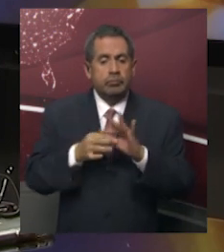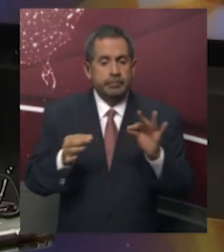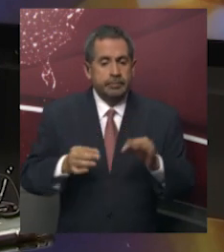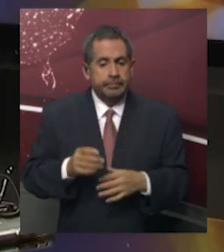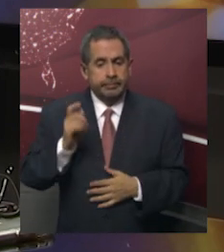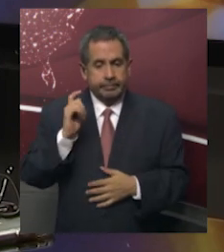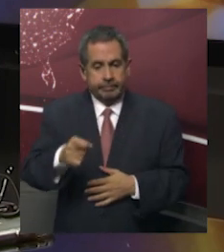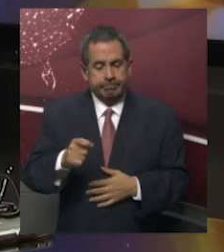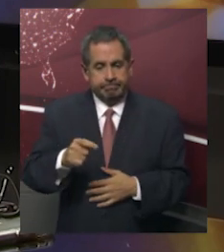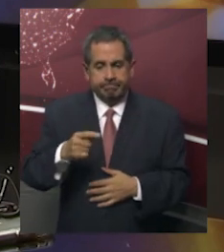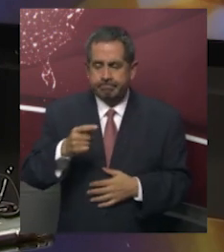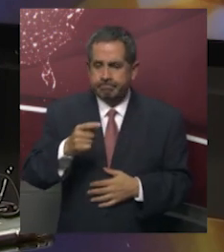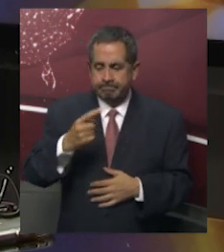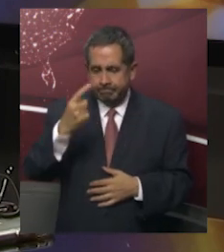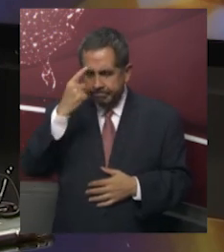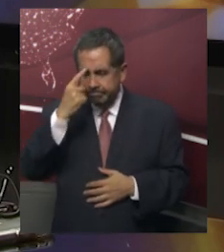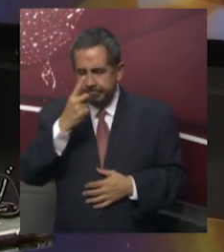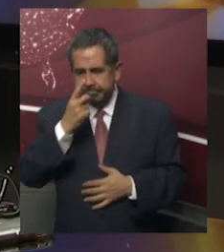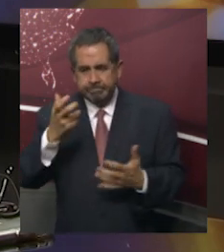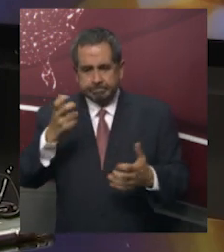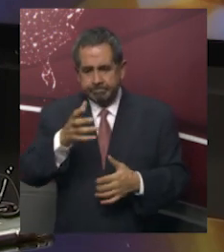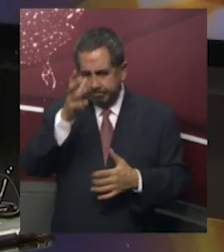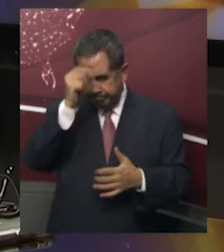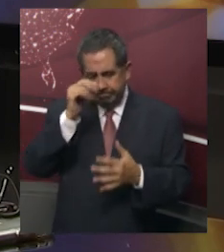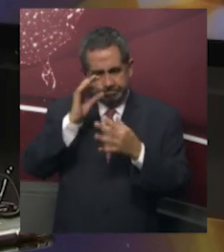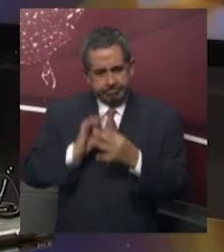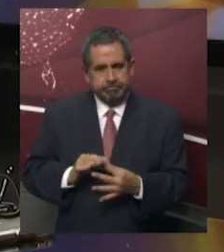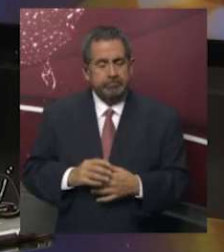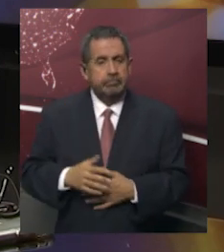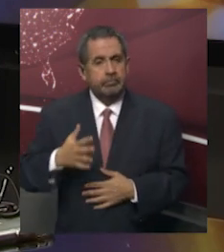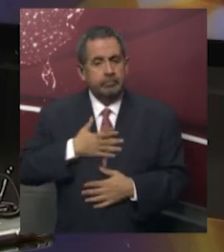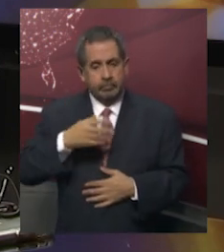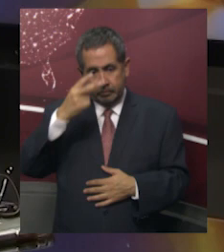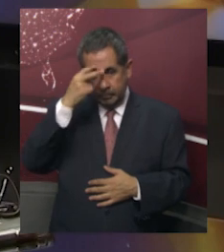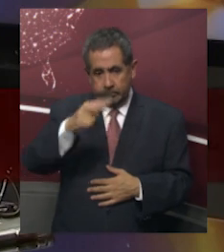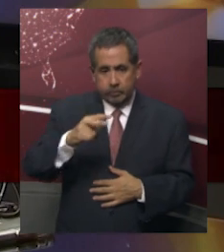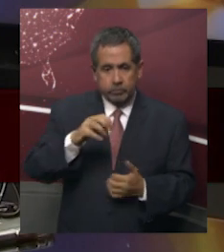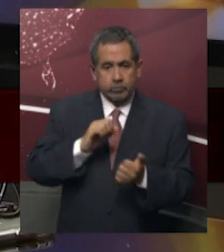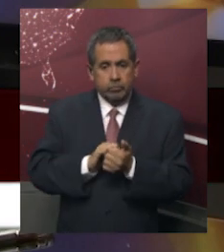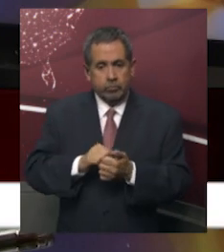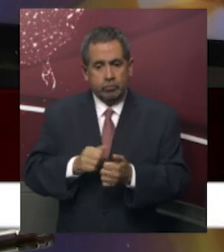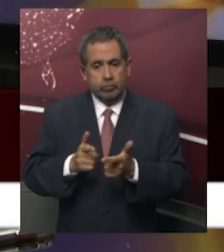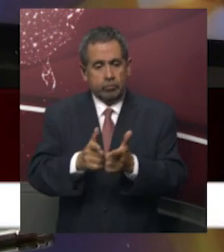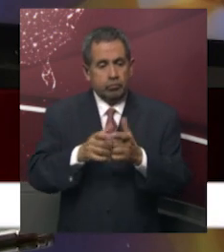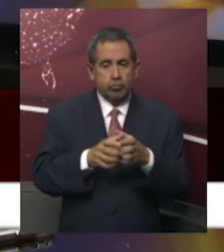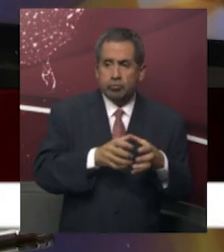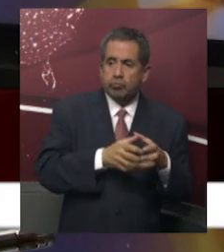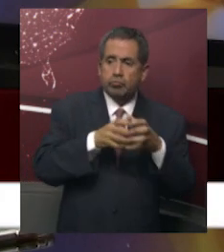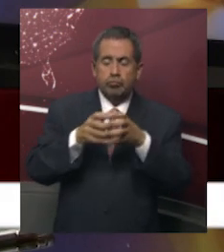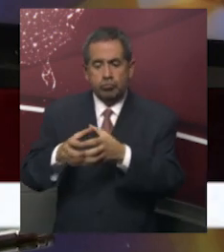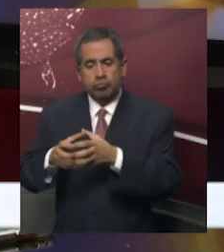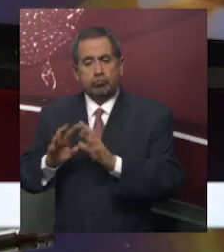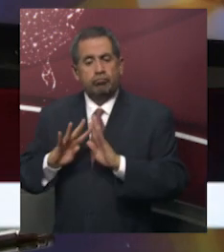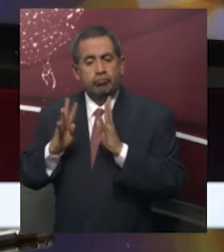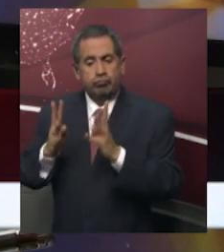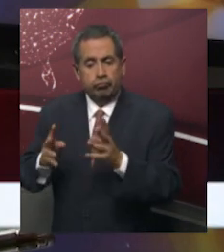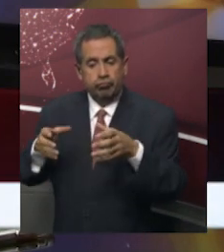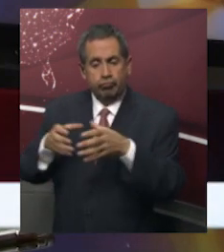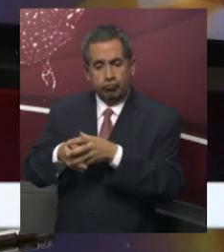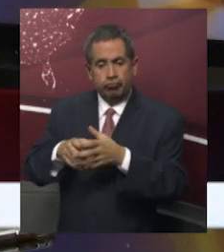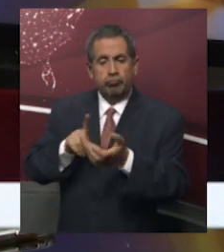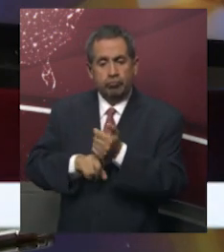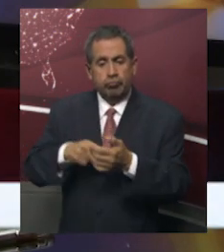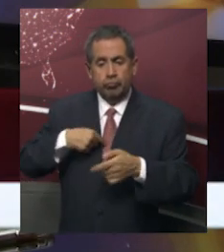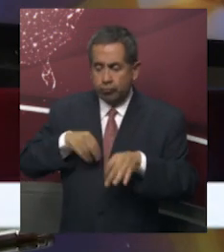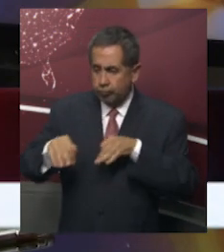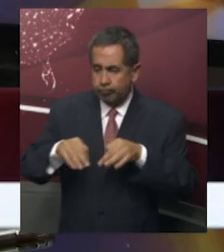De entrada, la congruencia. Como México y con la delegación de México ante la Unión Interparlamentaria, yo misma trabajé